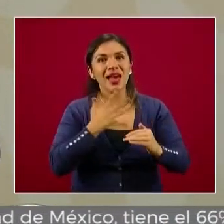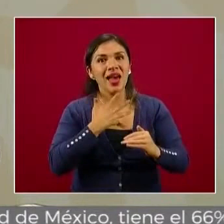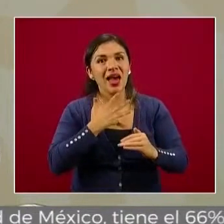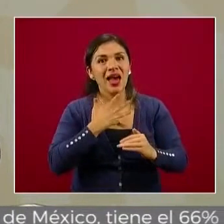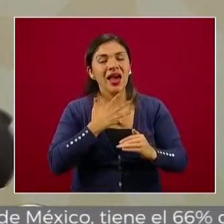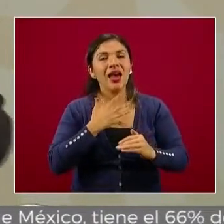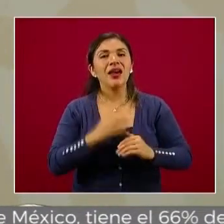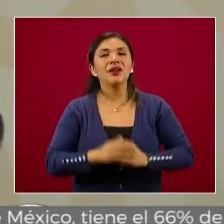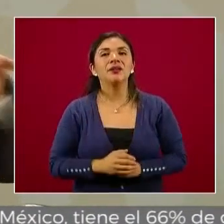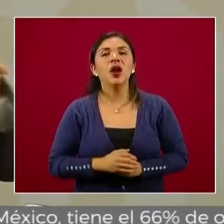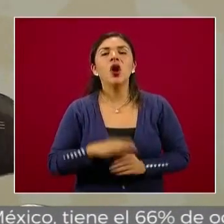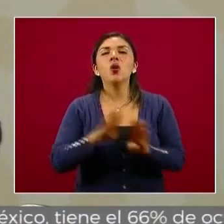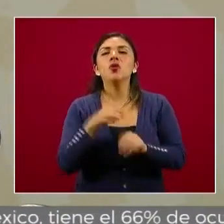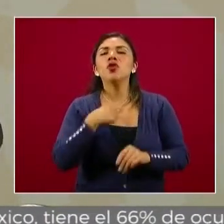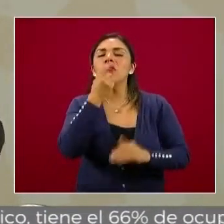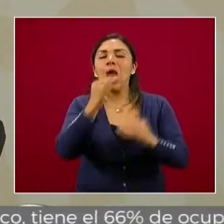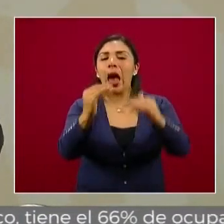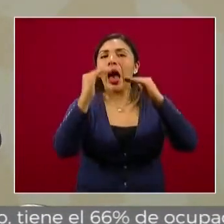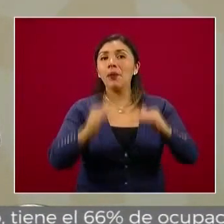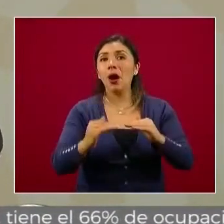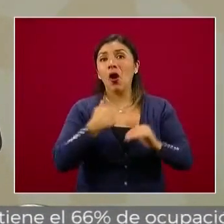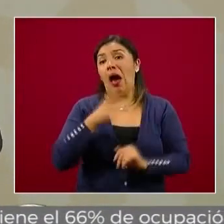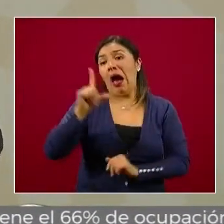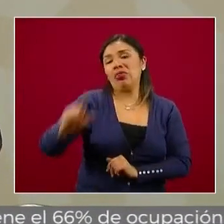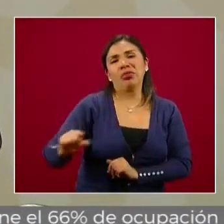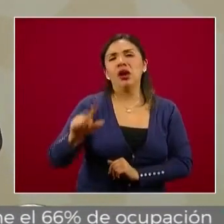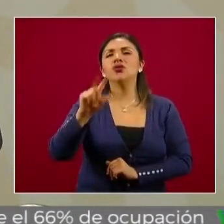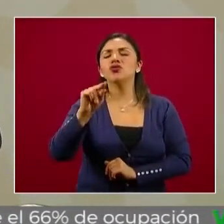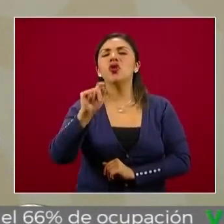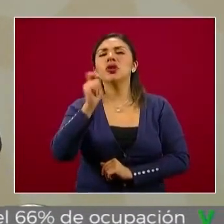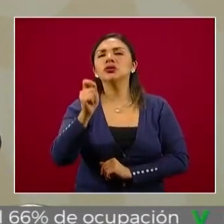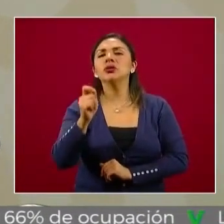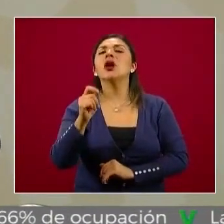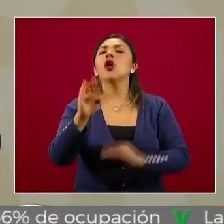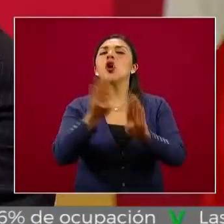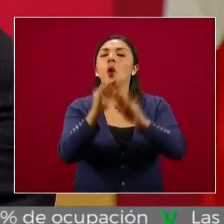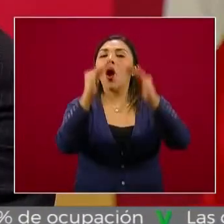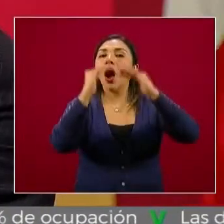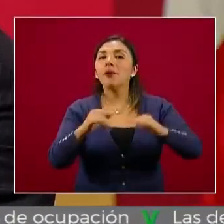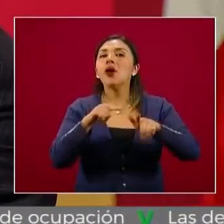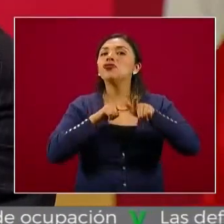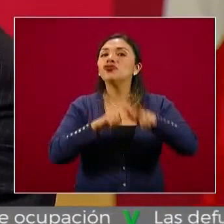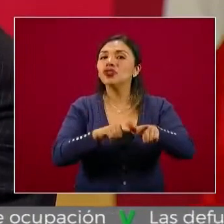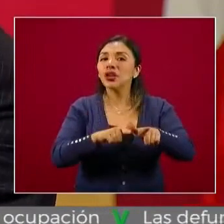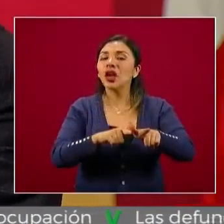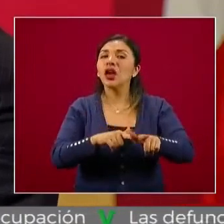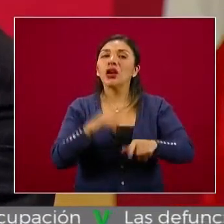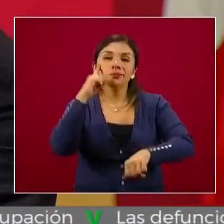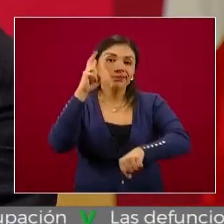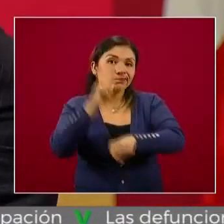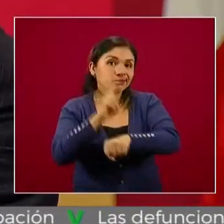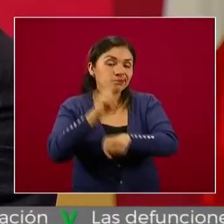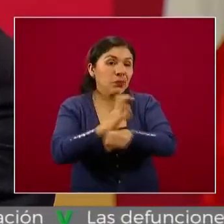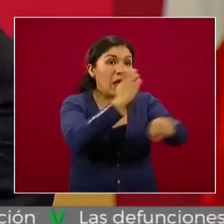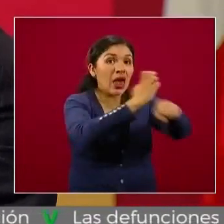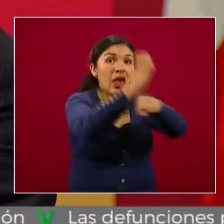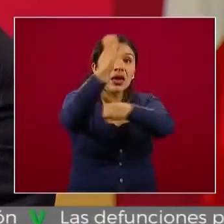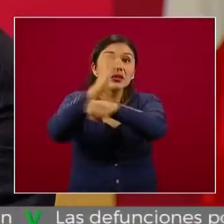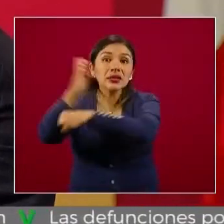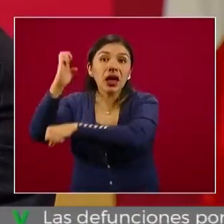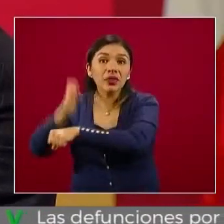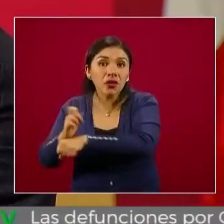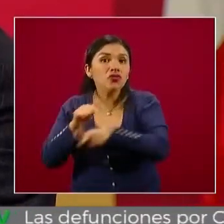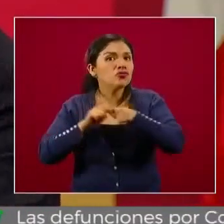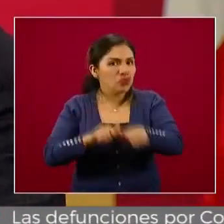auxiliar, que es positivo para combatir el COVID-19. Le